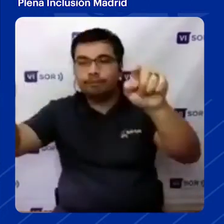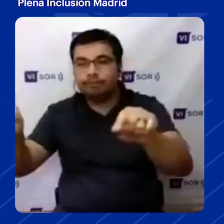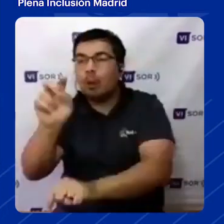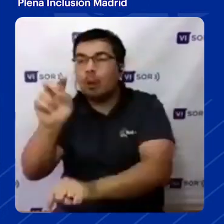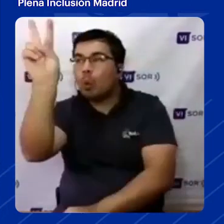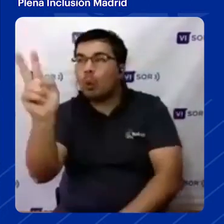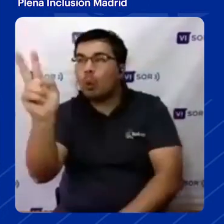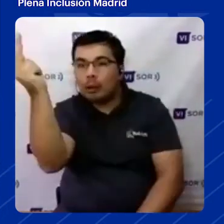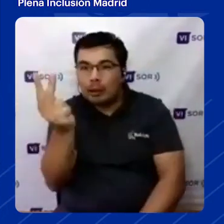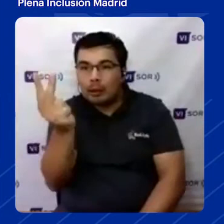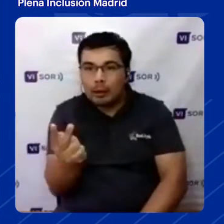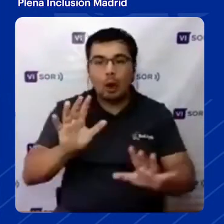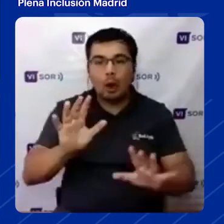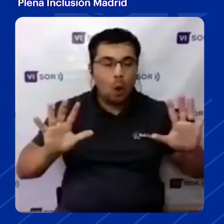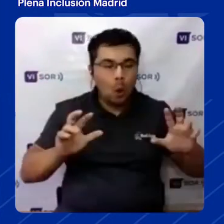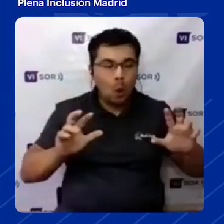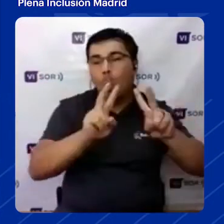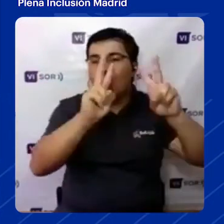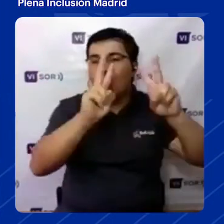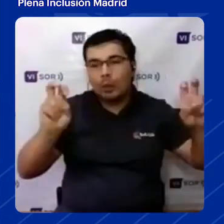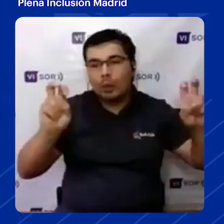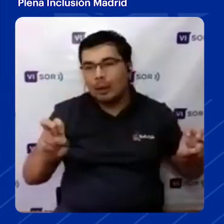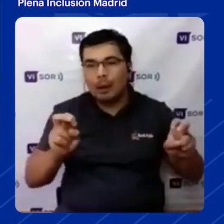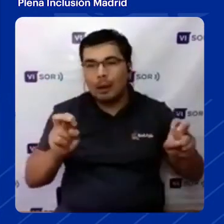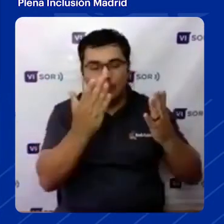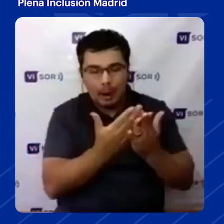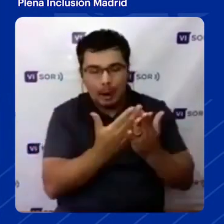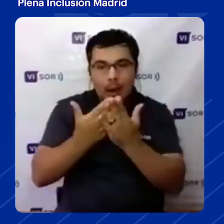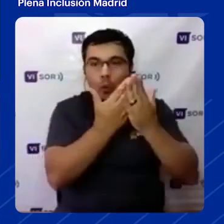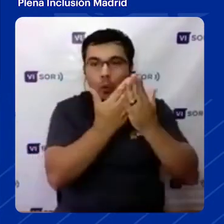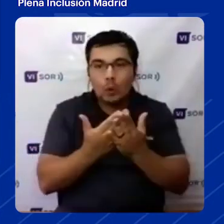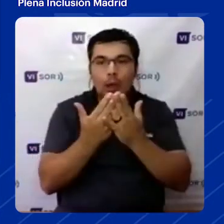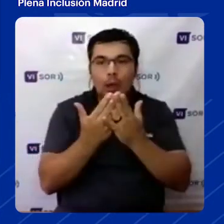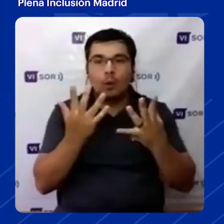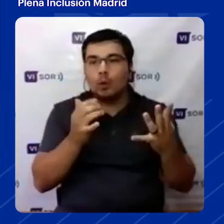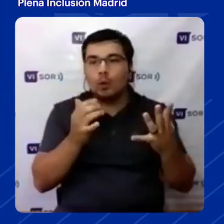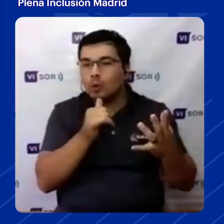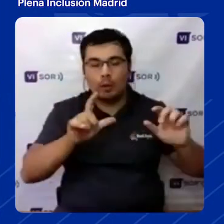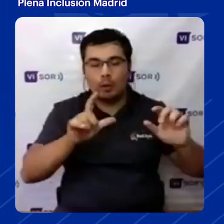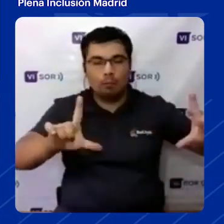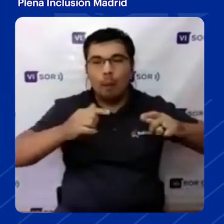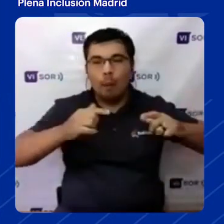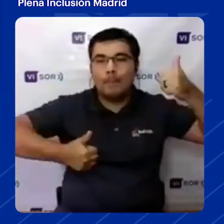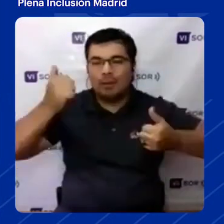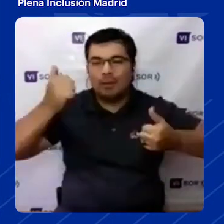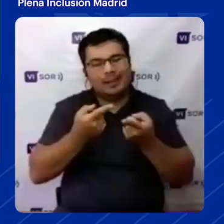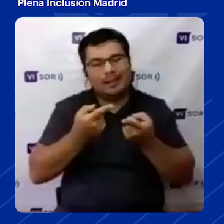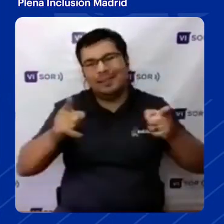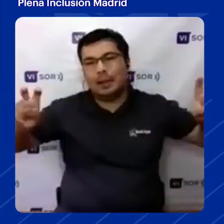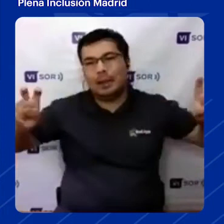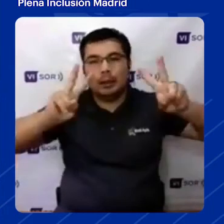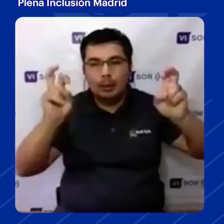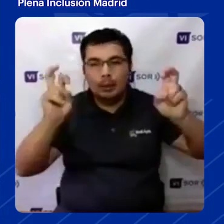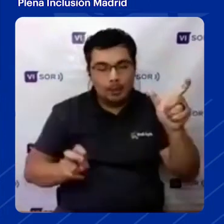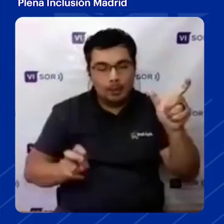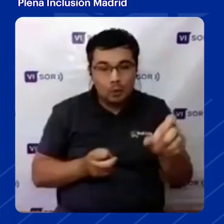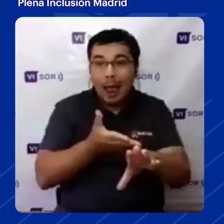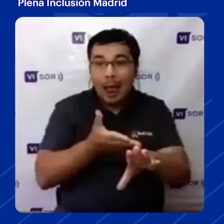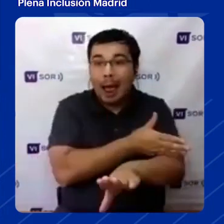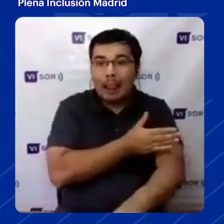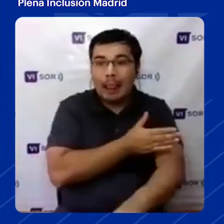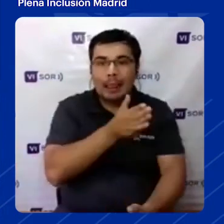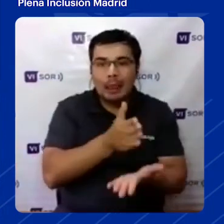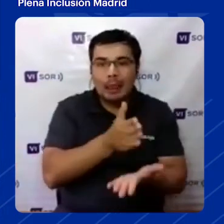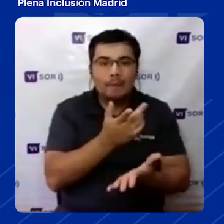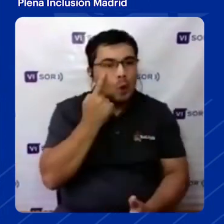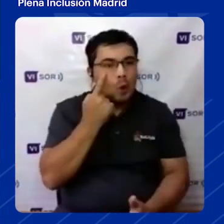formación profesional. Vaya usted a saber la diversidad de temas que nos pueden tocar. Tenemos que tener formación en lectura fácil, en las